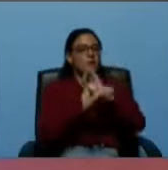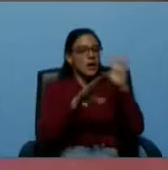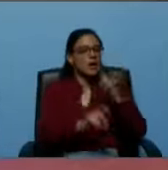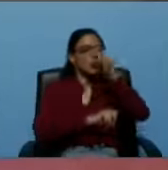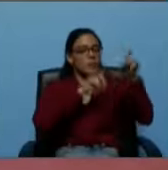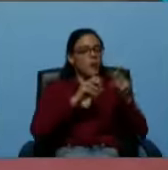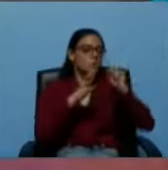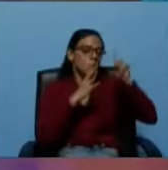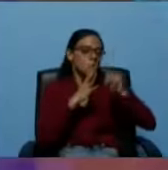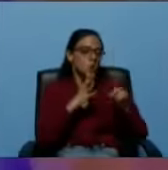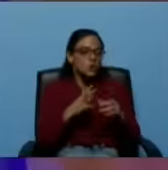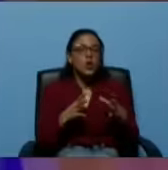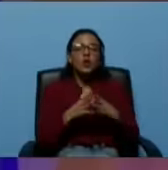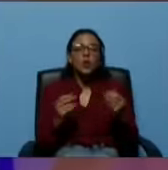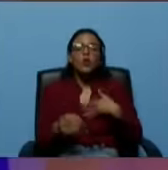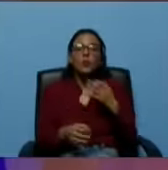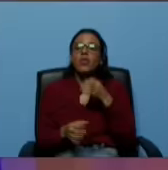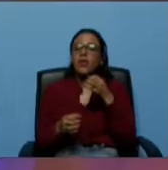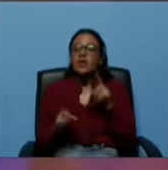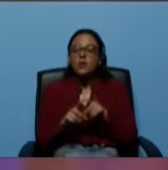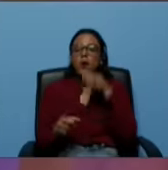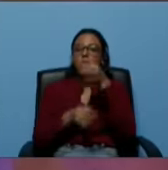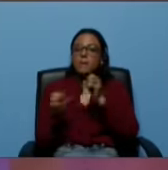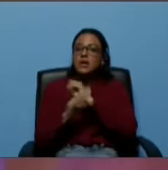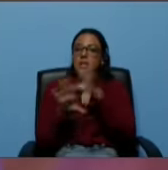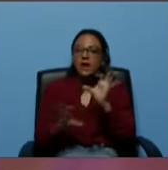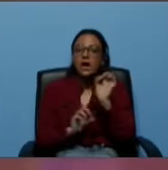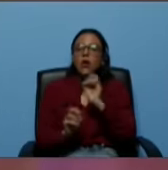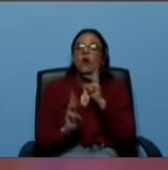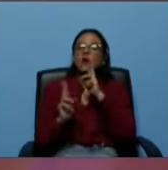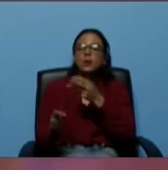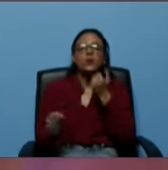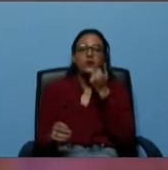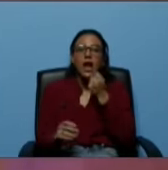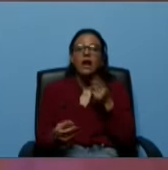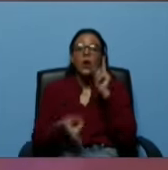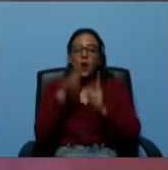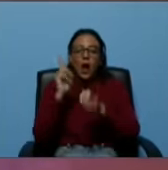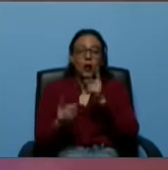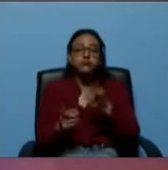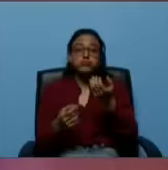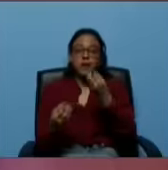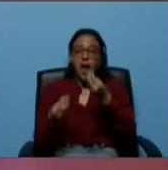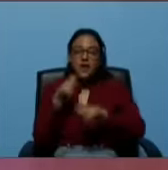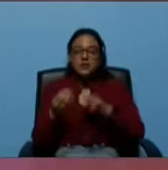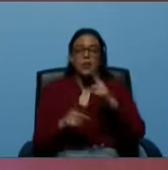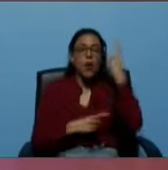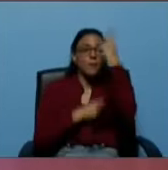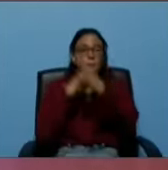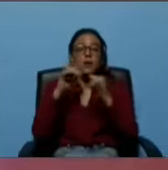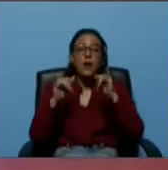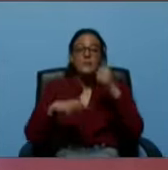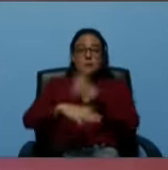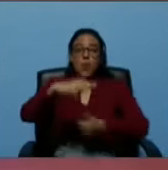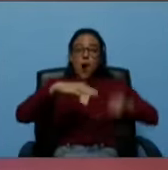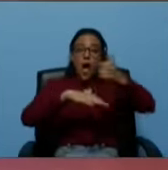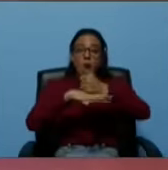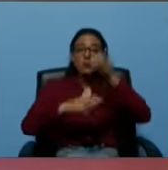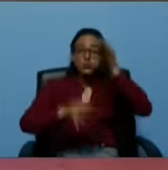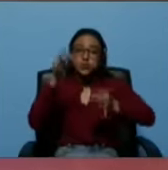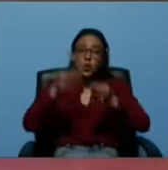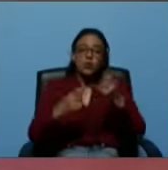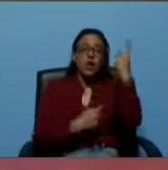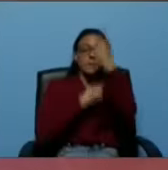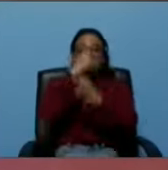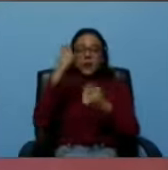para no solamente responder a cada una de las preguntas del interrogatorio por parte de los magistrados, sino